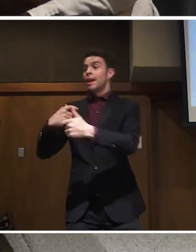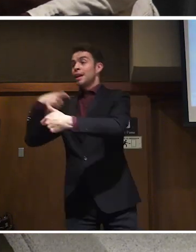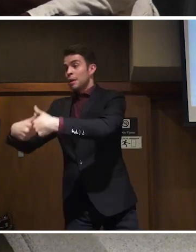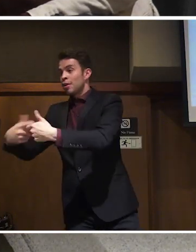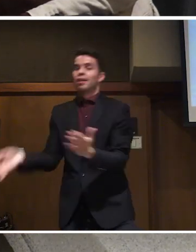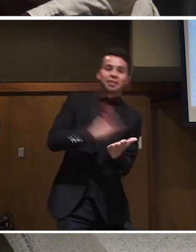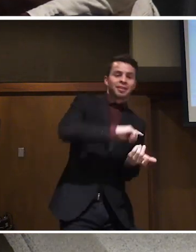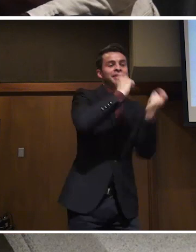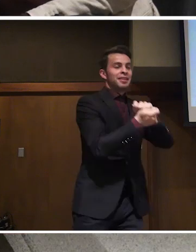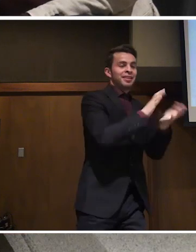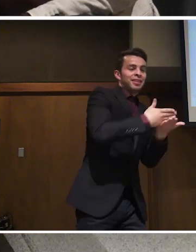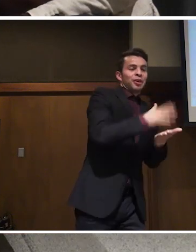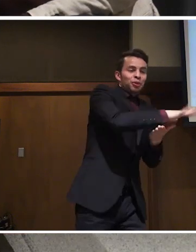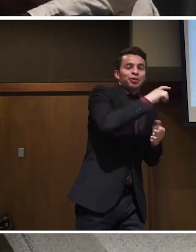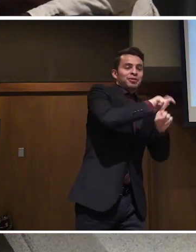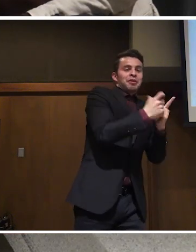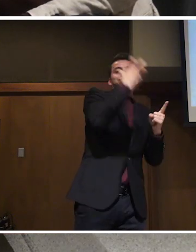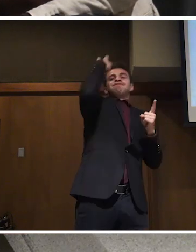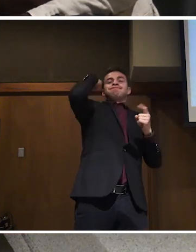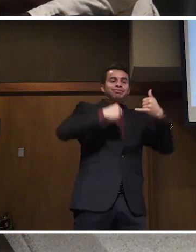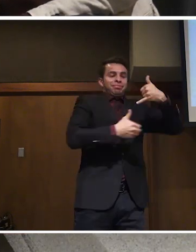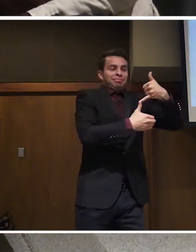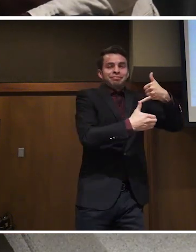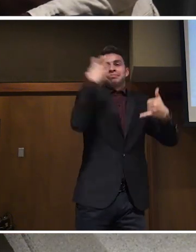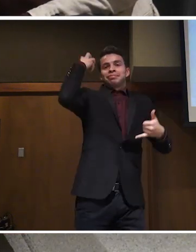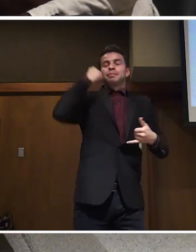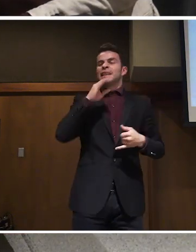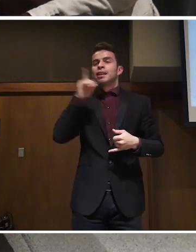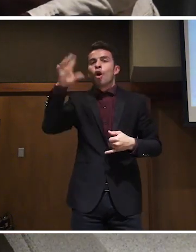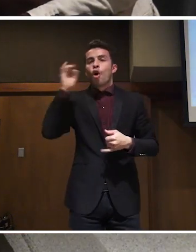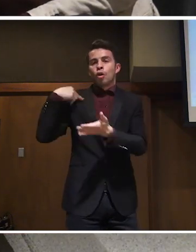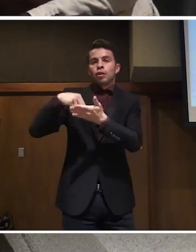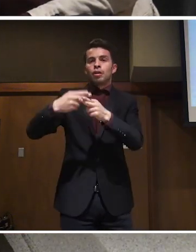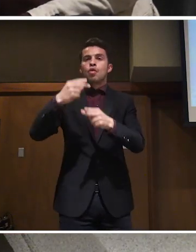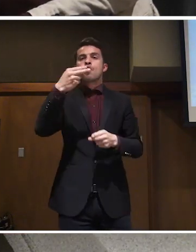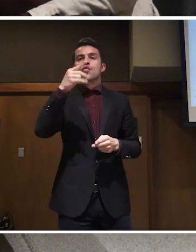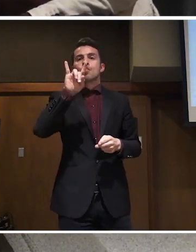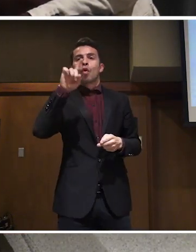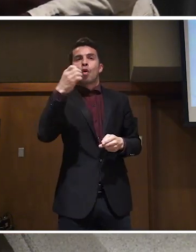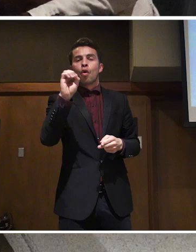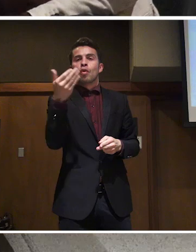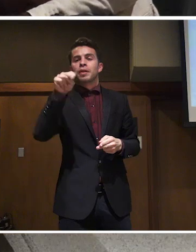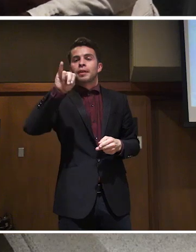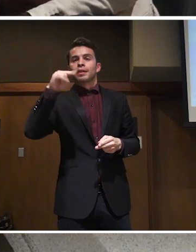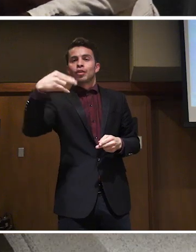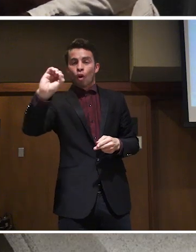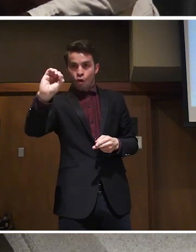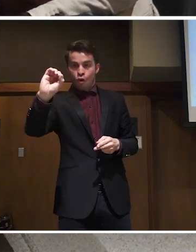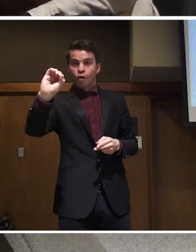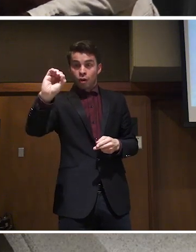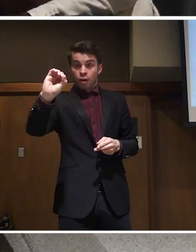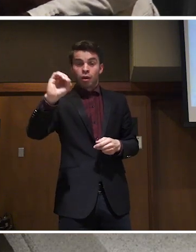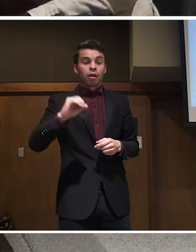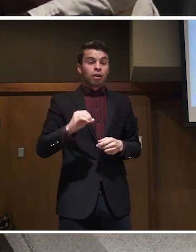y los publicó relatos de las culturas precolombinas, como Hugo Niño, que se habían transmitido hasta la época actual. Es decir,